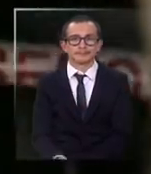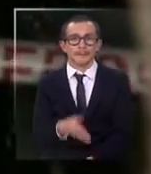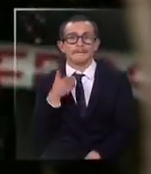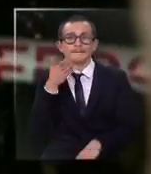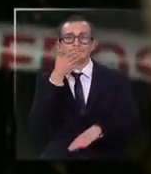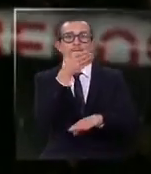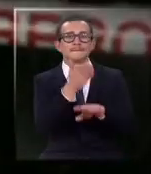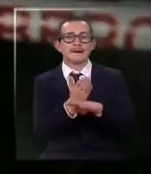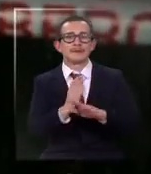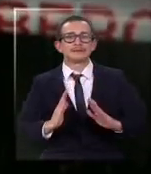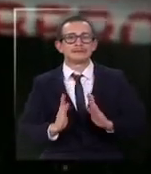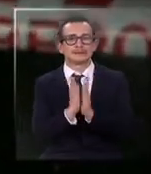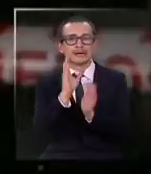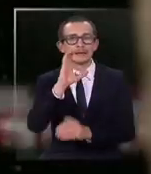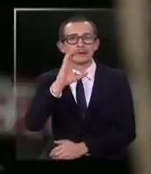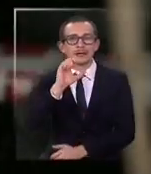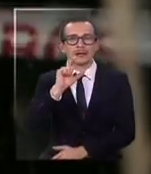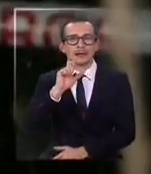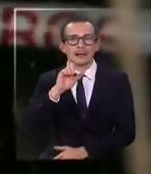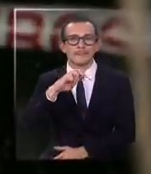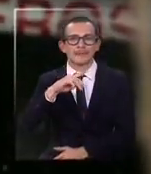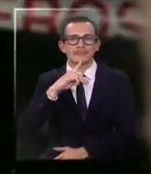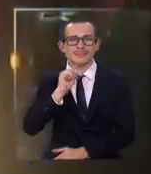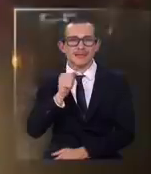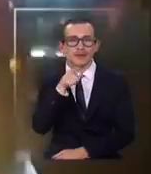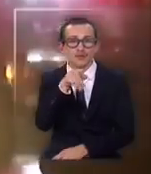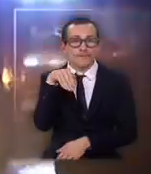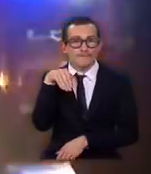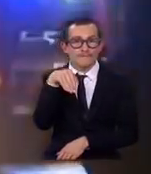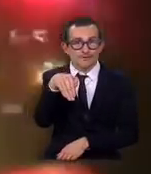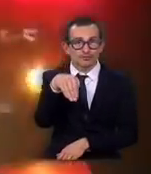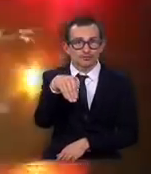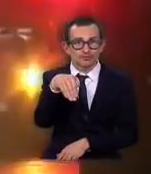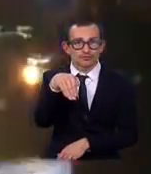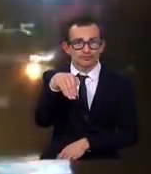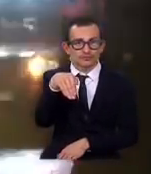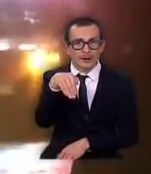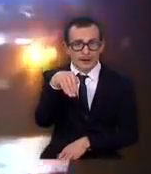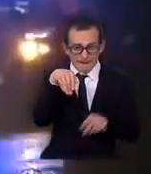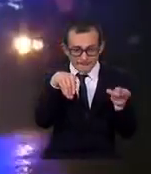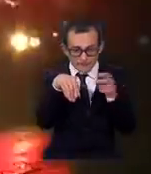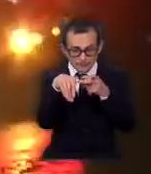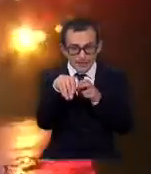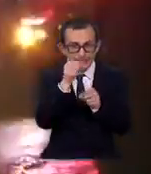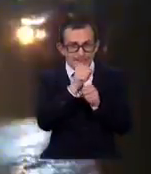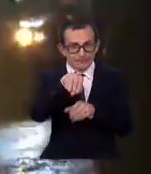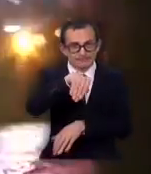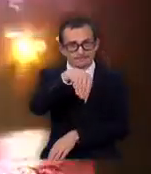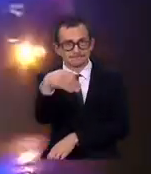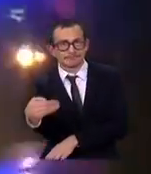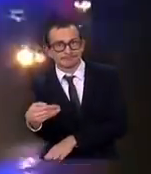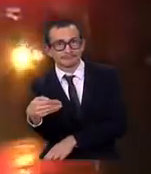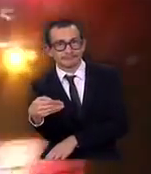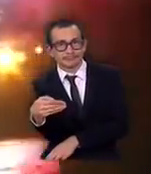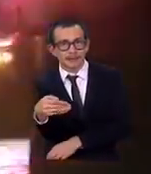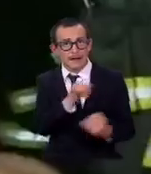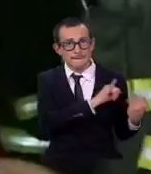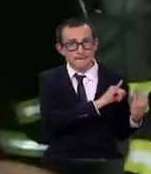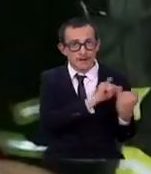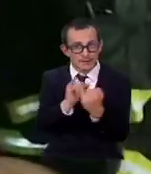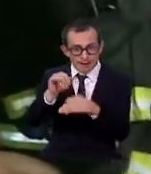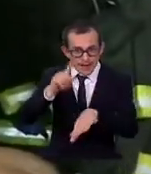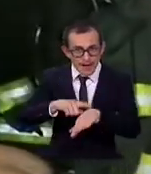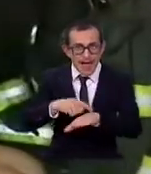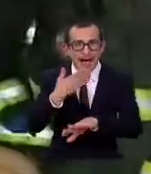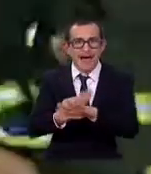Nos vamos hasta San Clemente, en la región del Maule, donde un bus que trasladaba a trabajadores volcó. La información dice hasta ahora que al menos